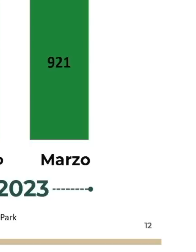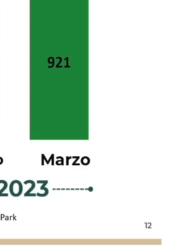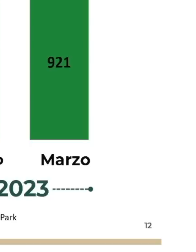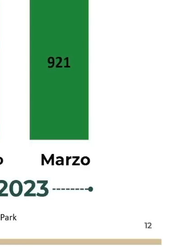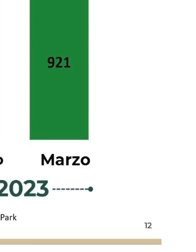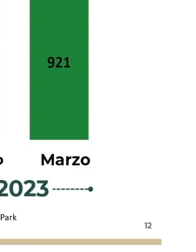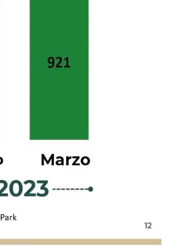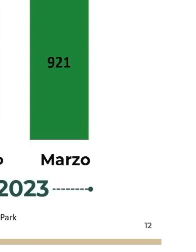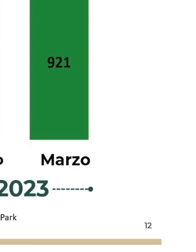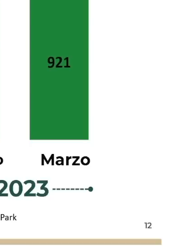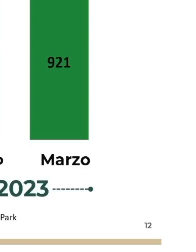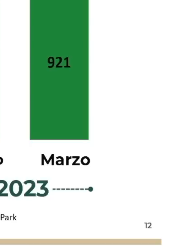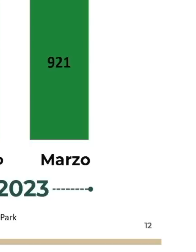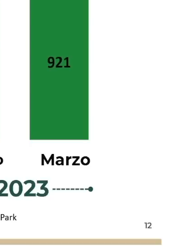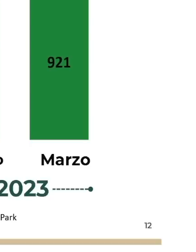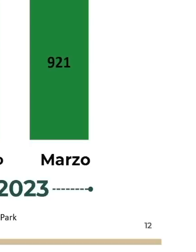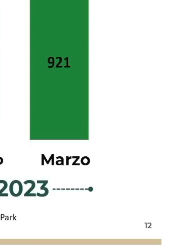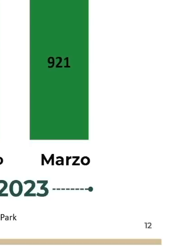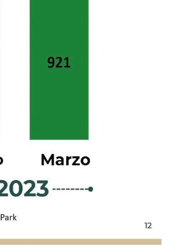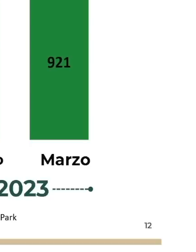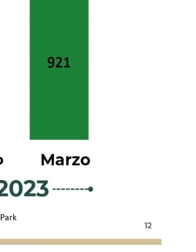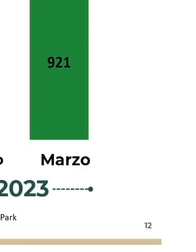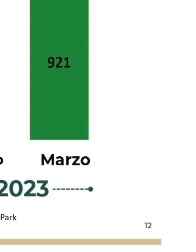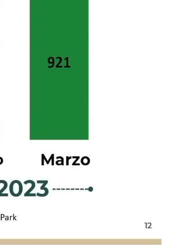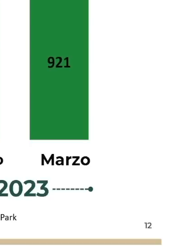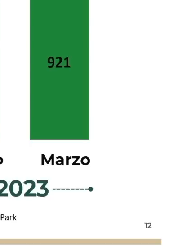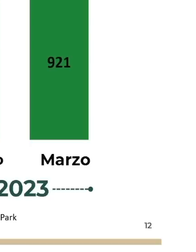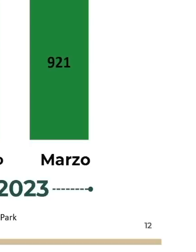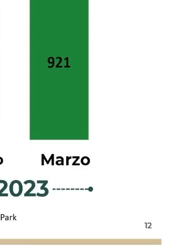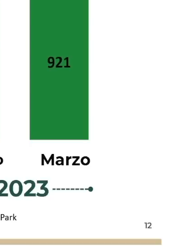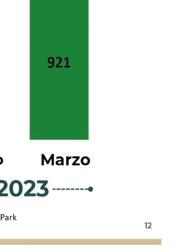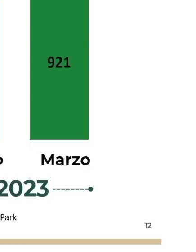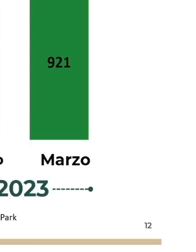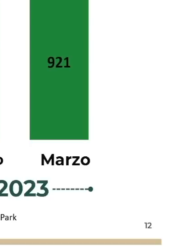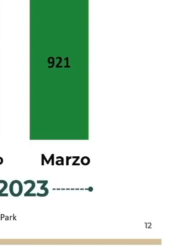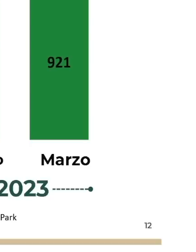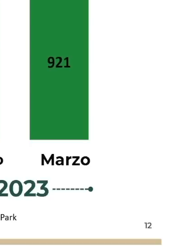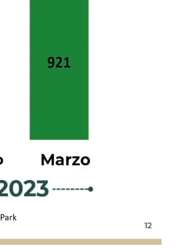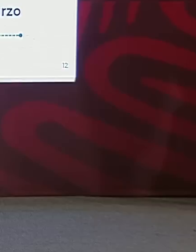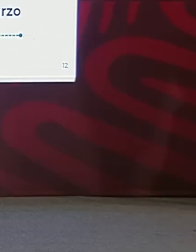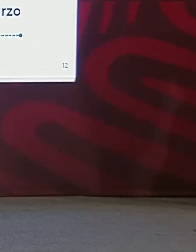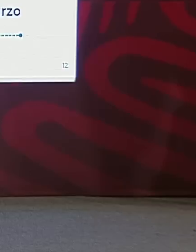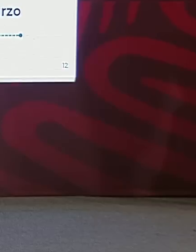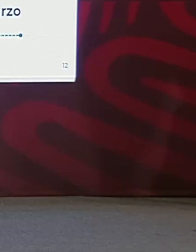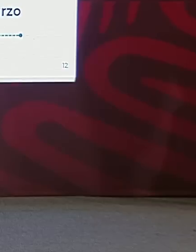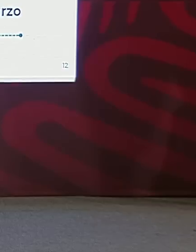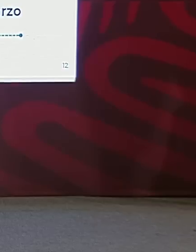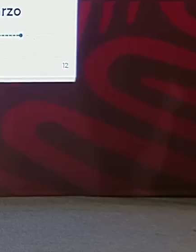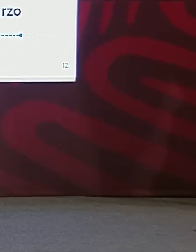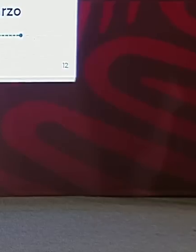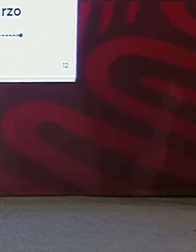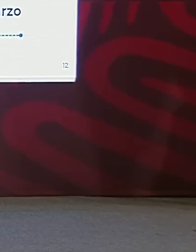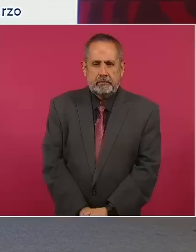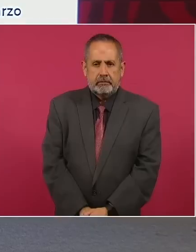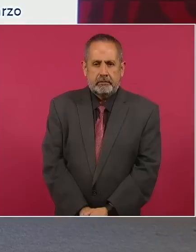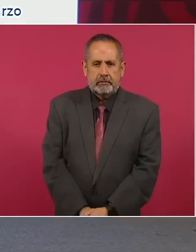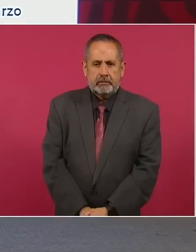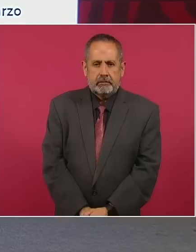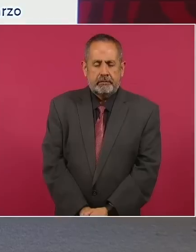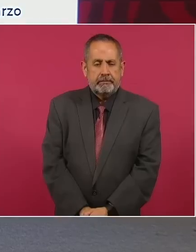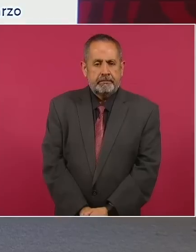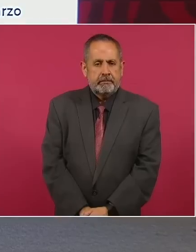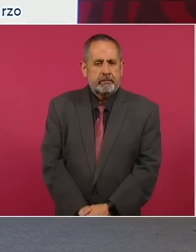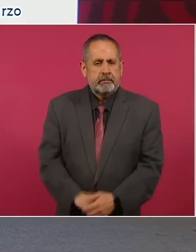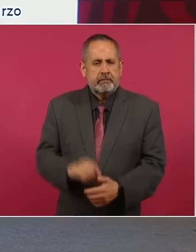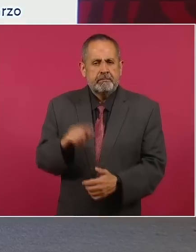Entre enero y marzo, más o menos traemos el mismo comportamiento, un poquito menos, por derivado de